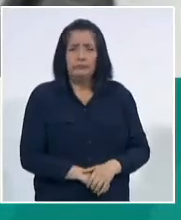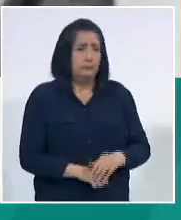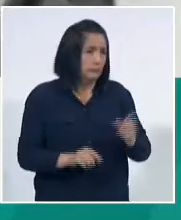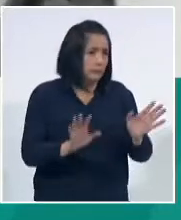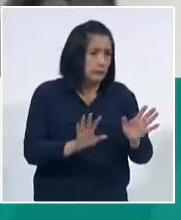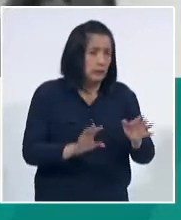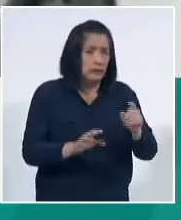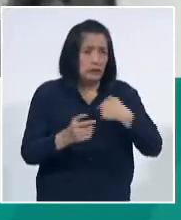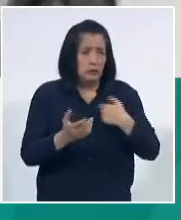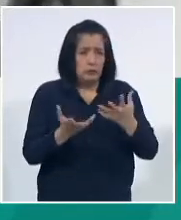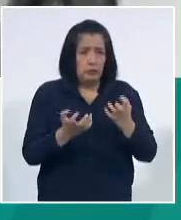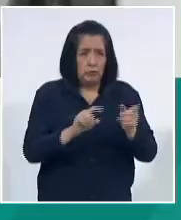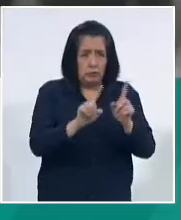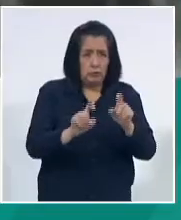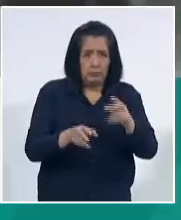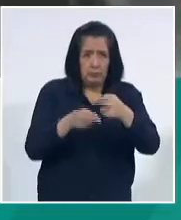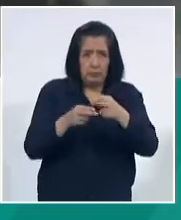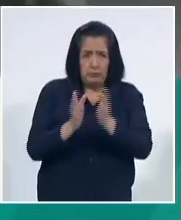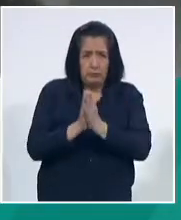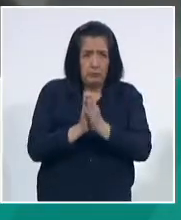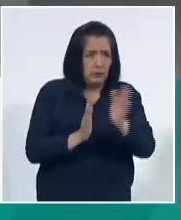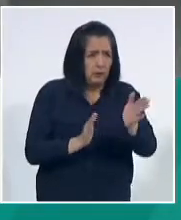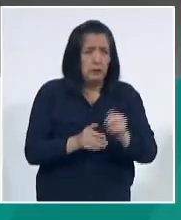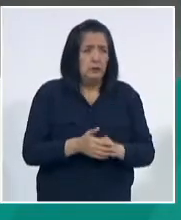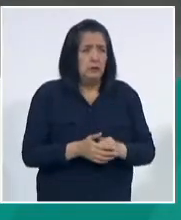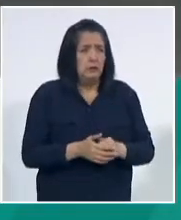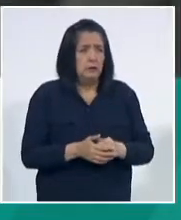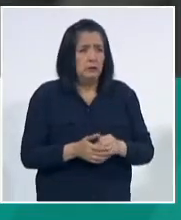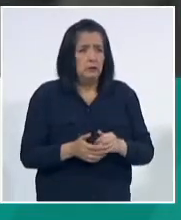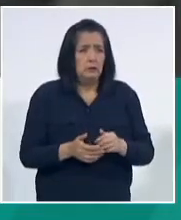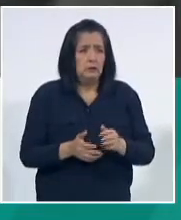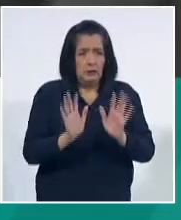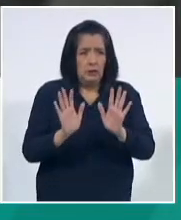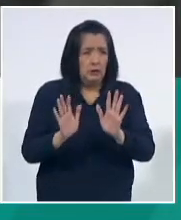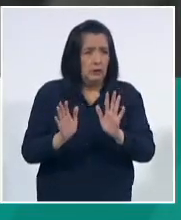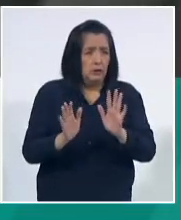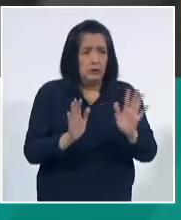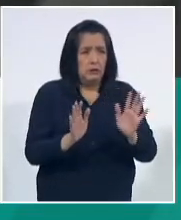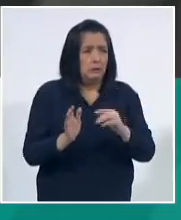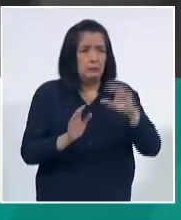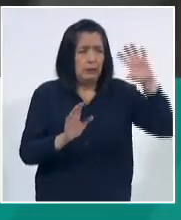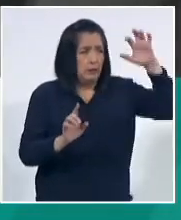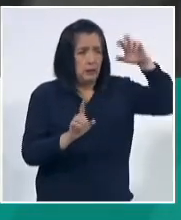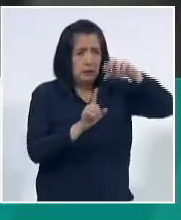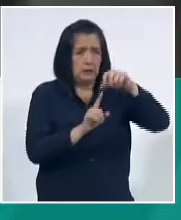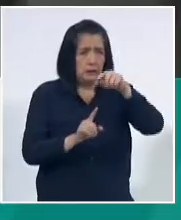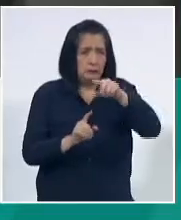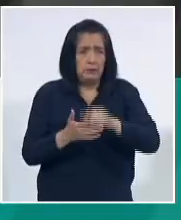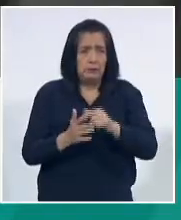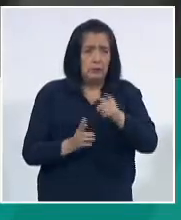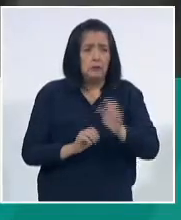Edwin, sí, quisiera hacerte una consulta muy breve, por favor, si me lo permites. Solicitamos... A propósito, justo las cámaras de seguridad que estás